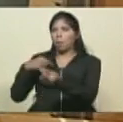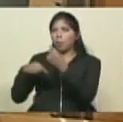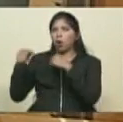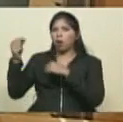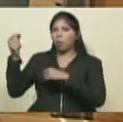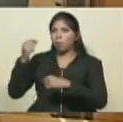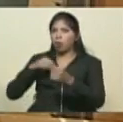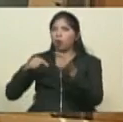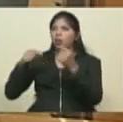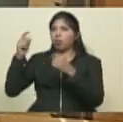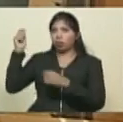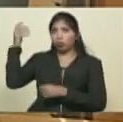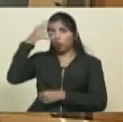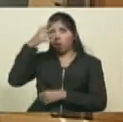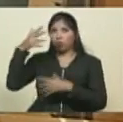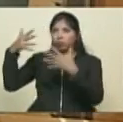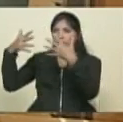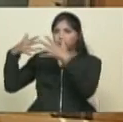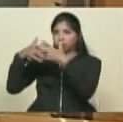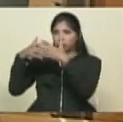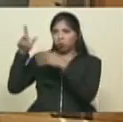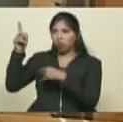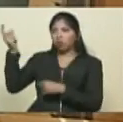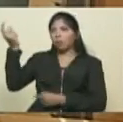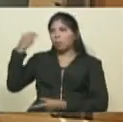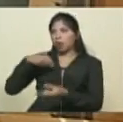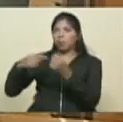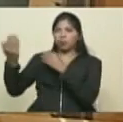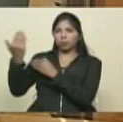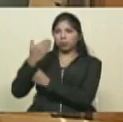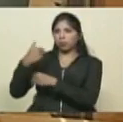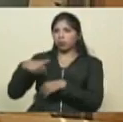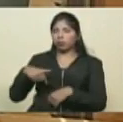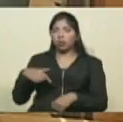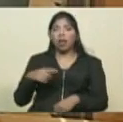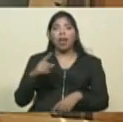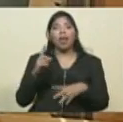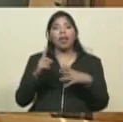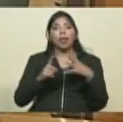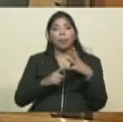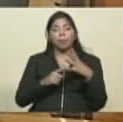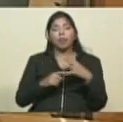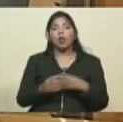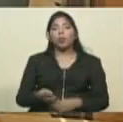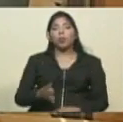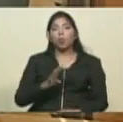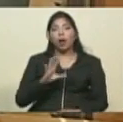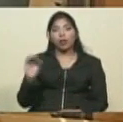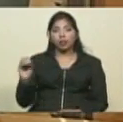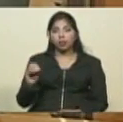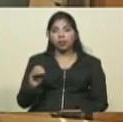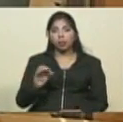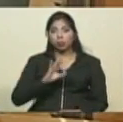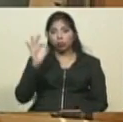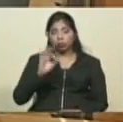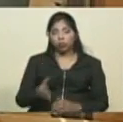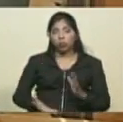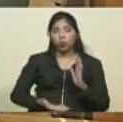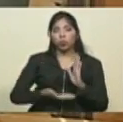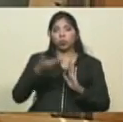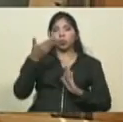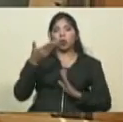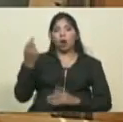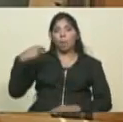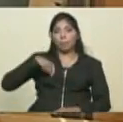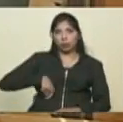de Donald Trump. El anuncio de incremento salarial del 40% a todos los trabajadores de la Administración Pública